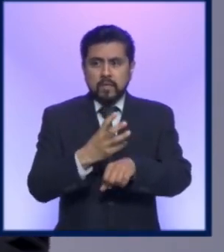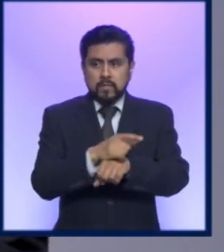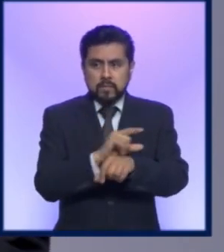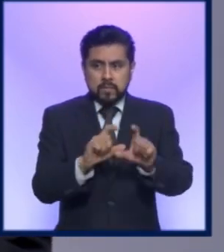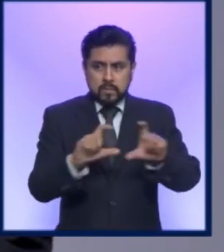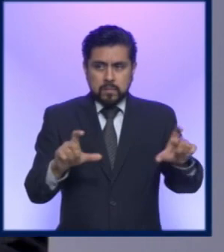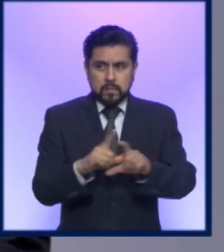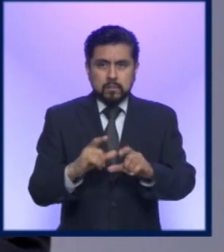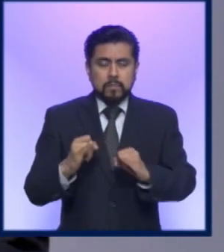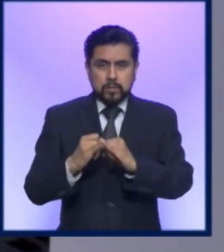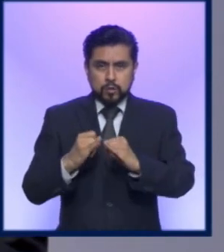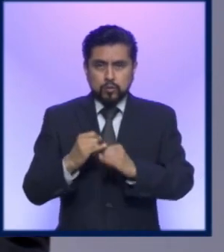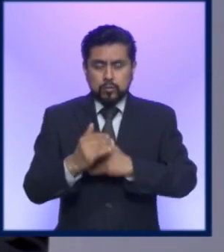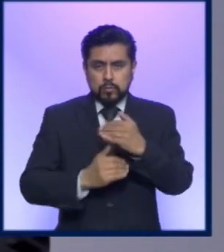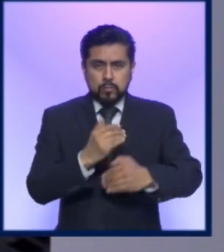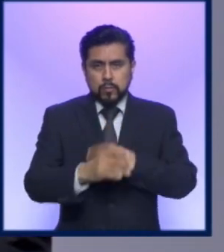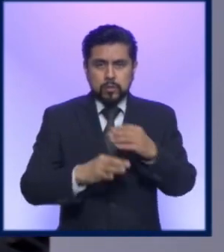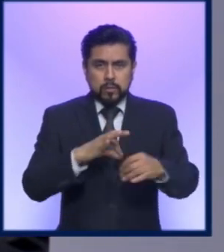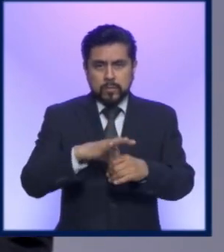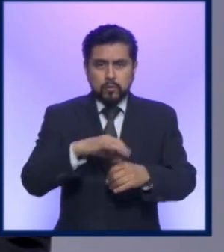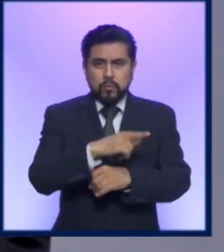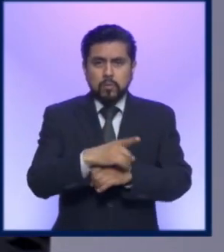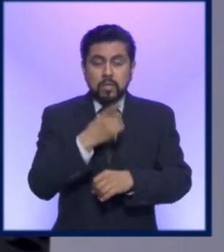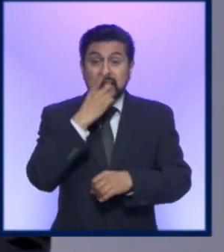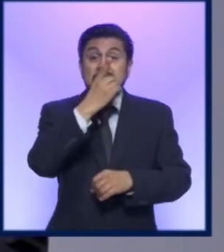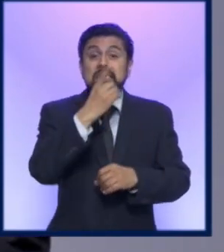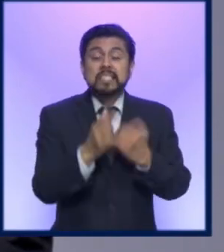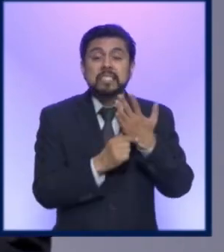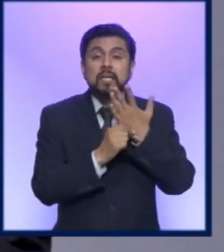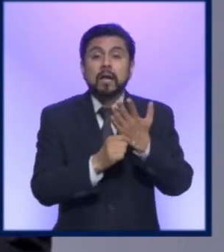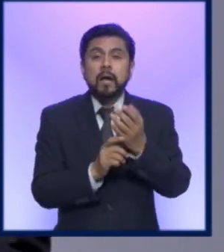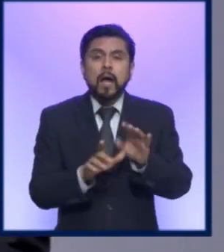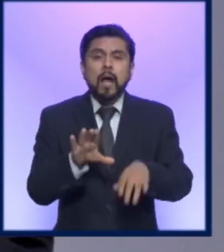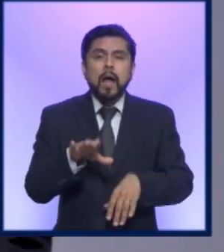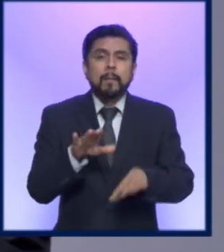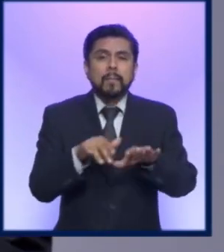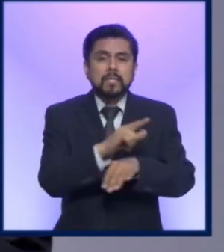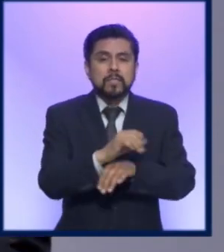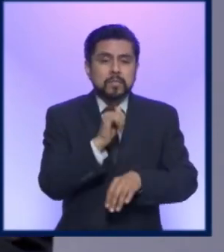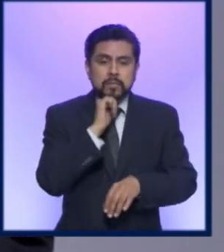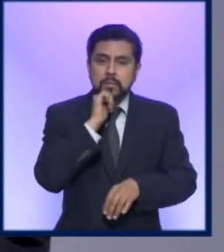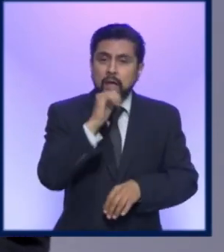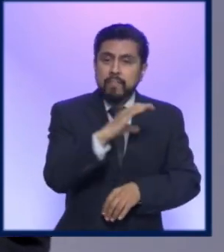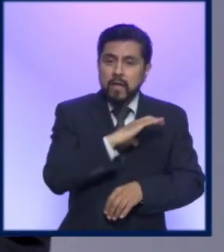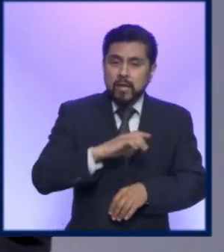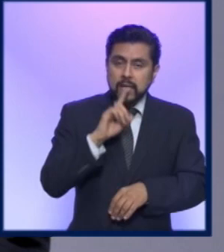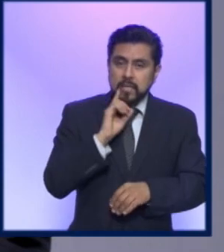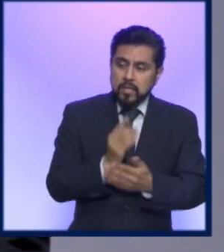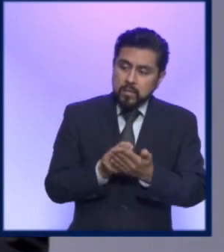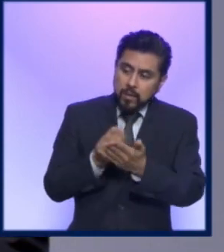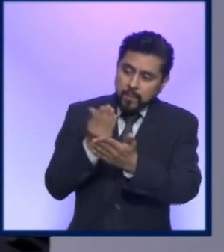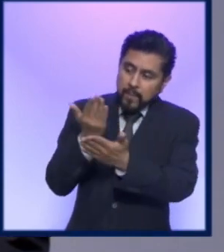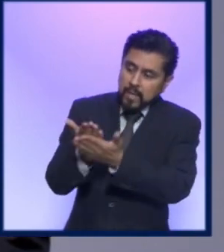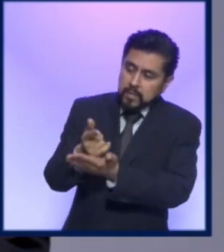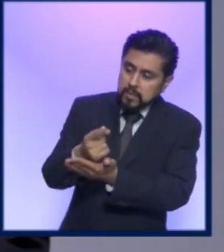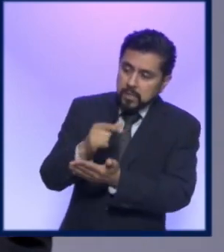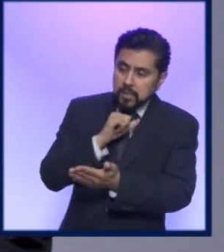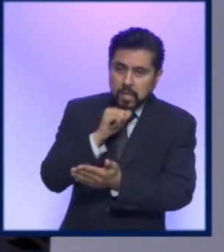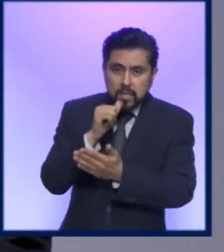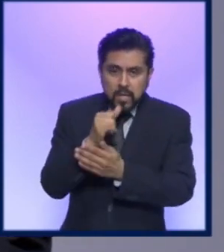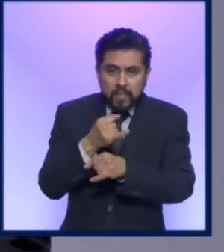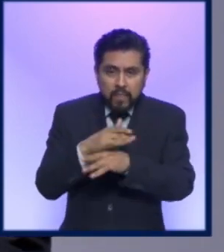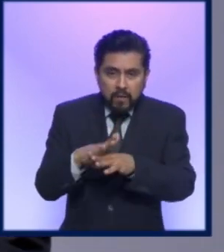de instituciones y procedimientos electorales Establece que en caso de que no presenten las precandidatura los informes de ingresos y egresos